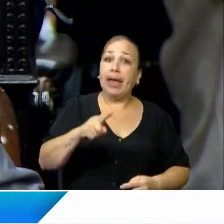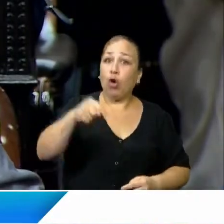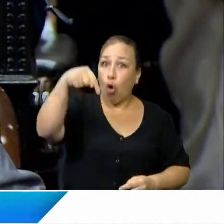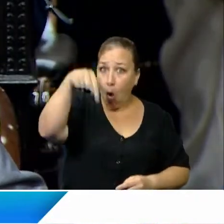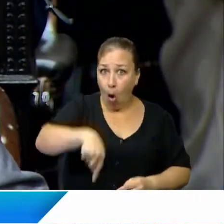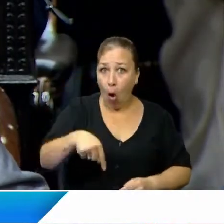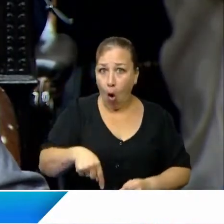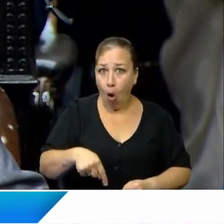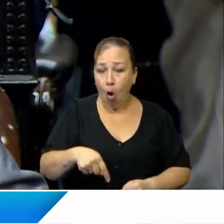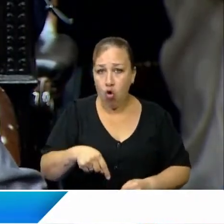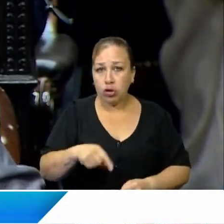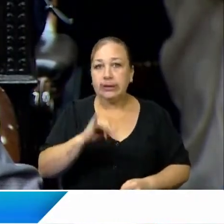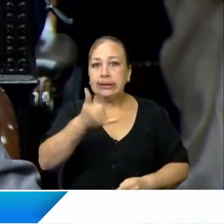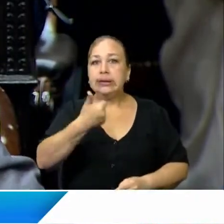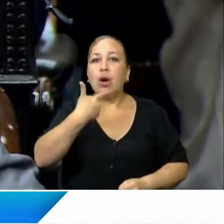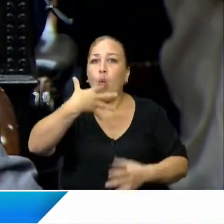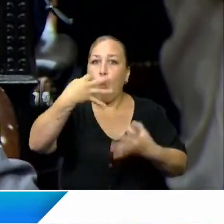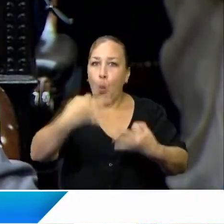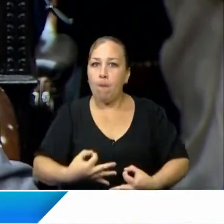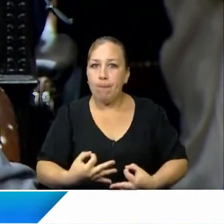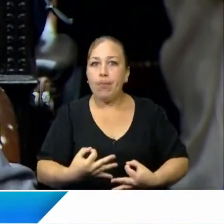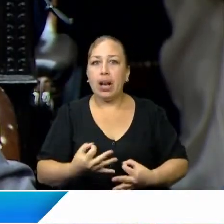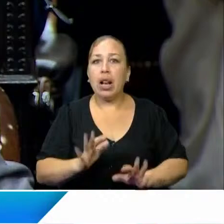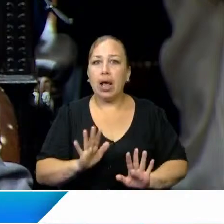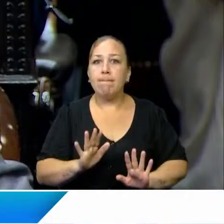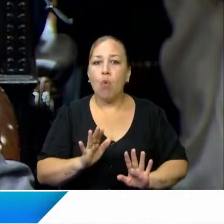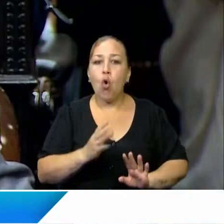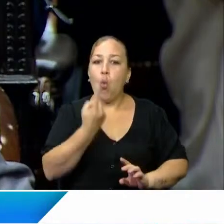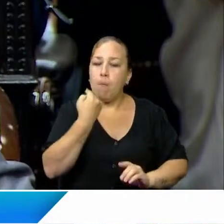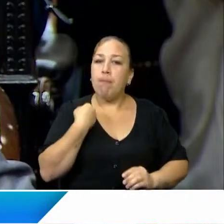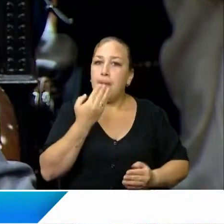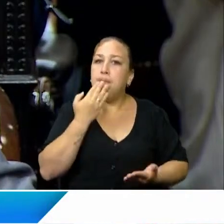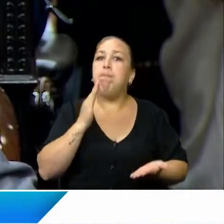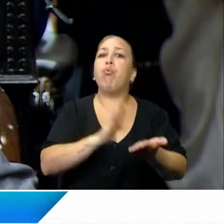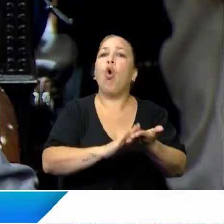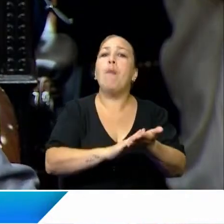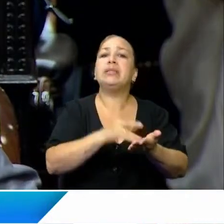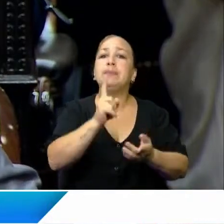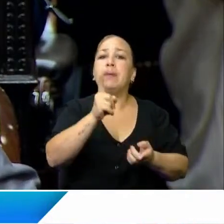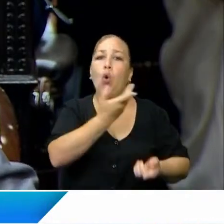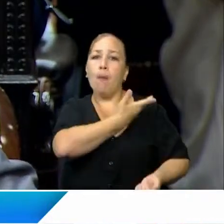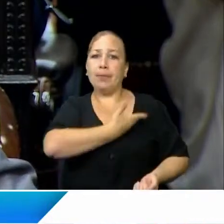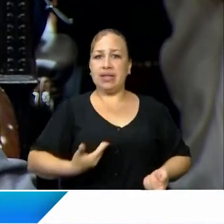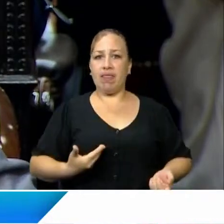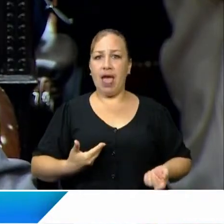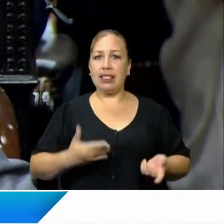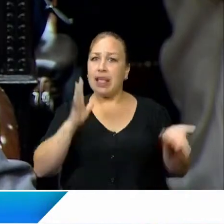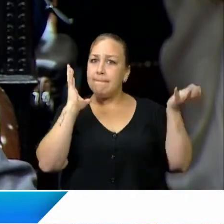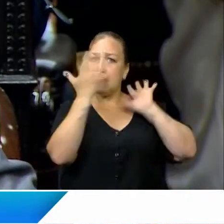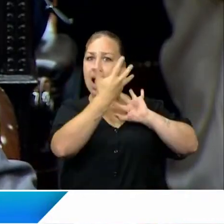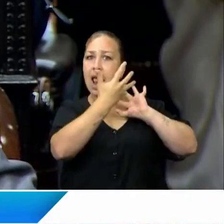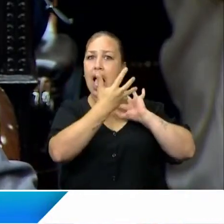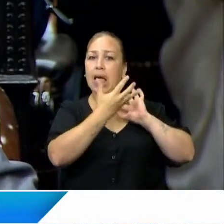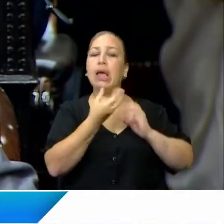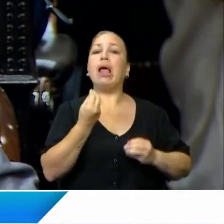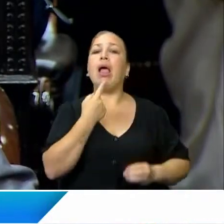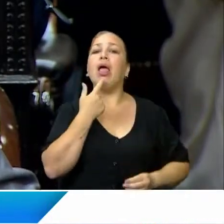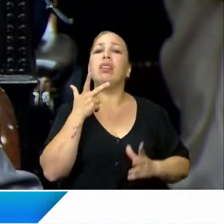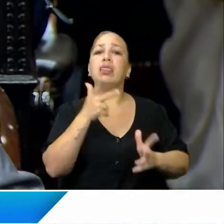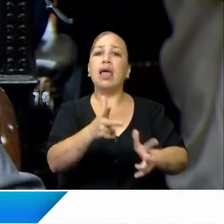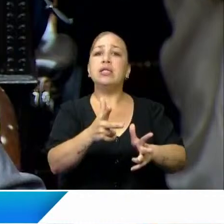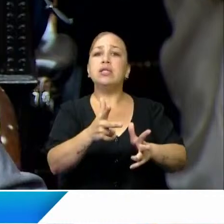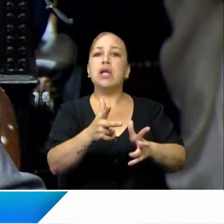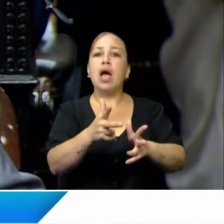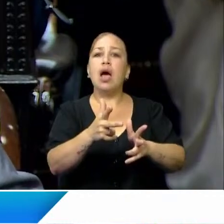estamos cumpliendo, como tantas otras veces, una de las promesas del presidente Javier Milei, que es